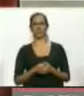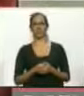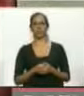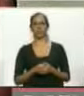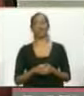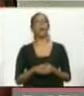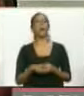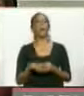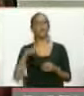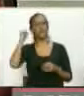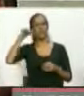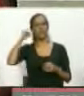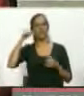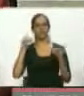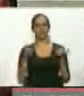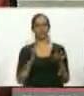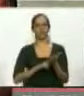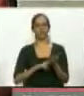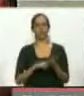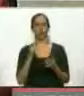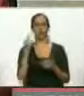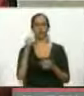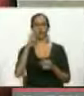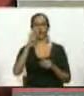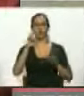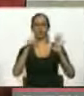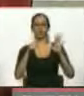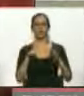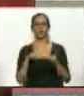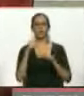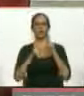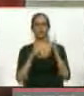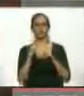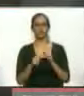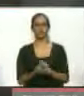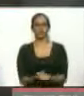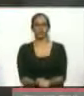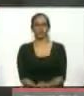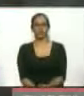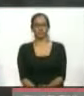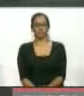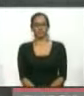este vídeo ya regresamos con bajos y 46 nos vamos con el twitter también